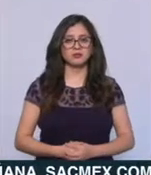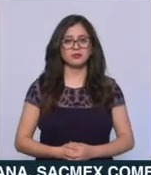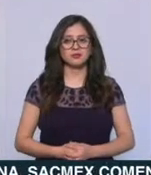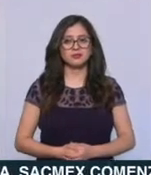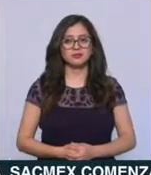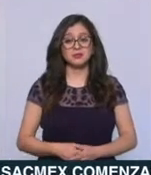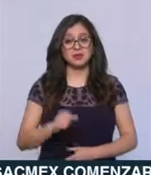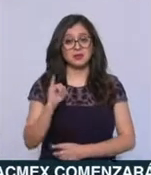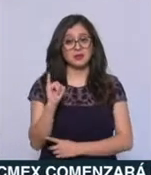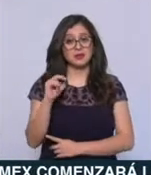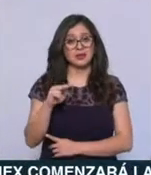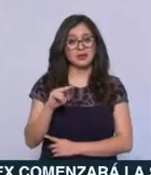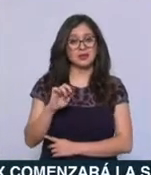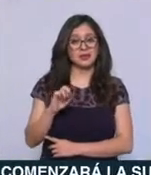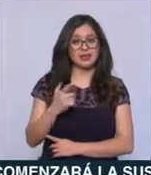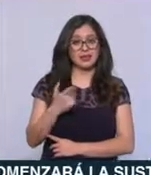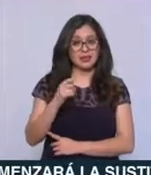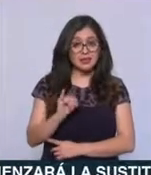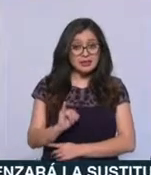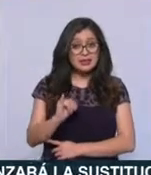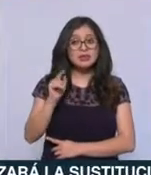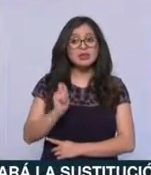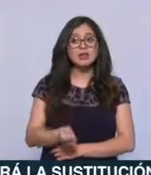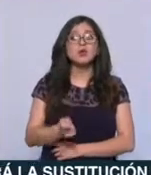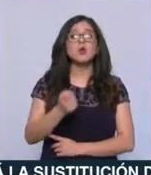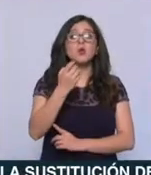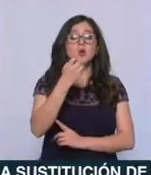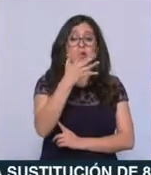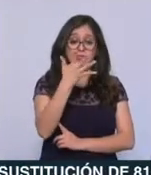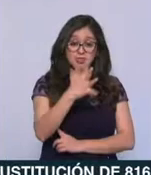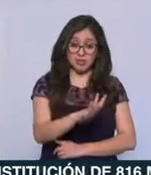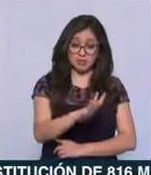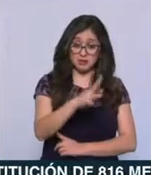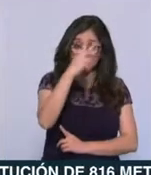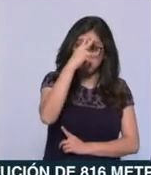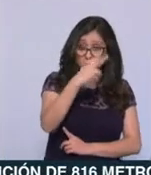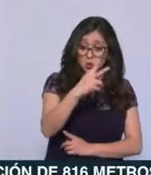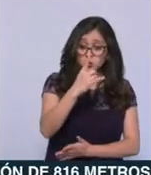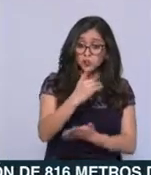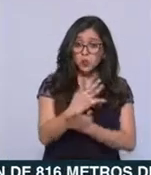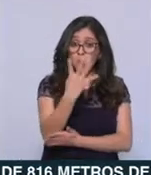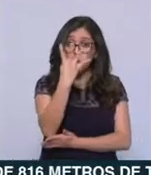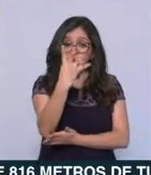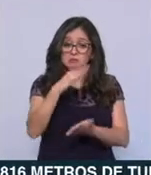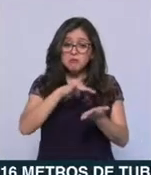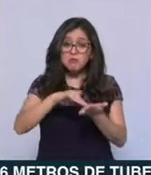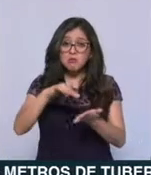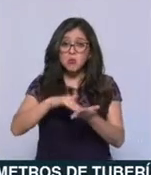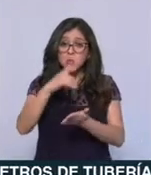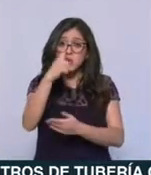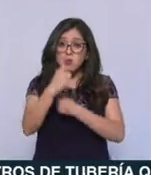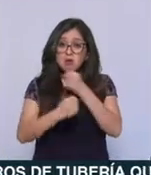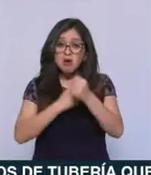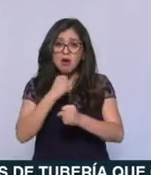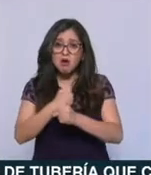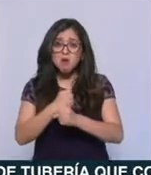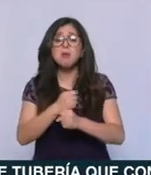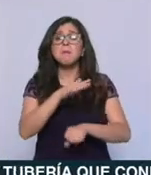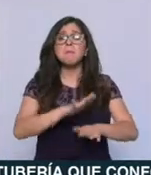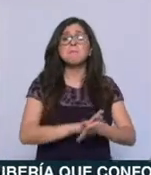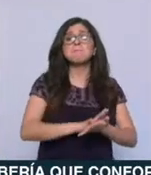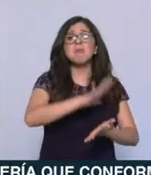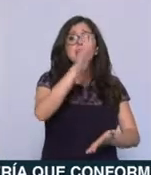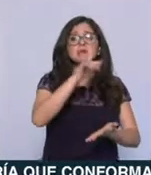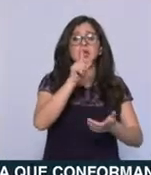De acuerdo con el INEGI, en nuestro país en promedio 4 de cada 10 mexicanos leen un libro al año. En su mayoría es literatura como cuentos